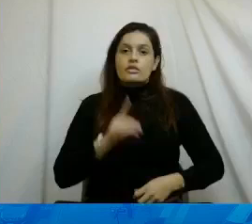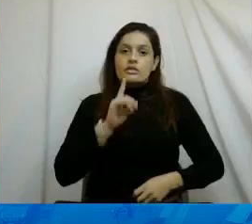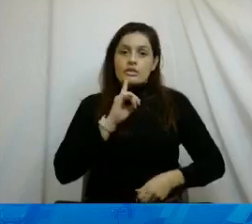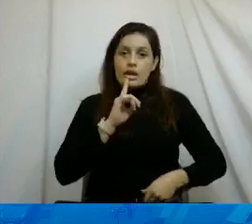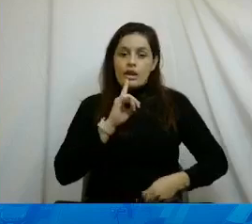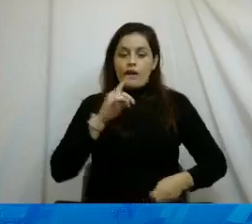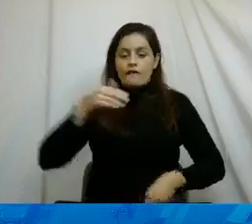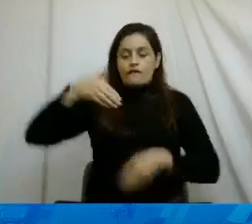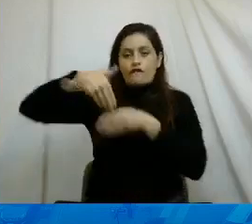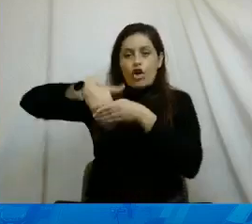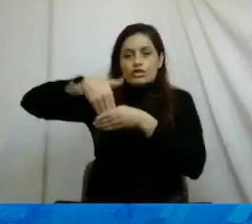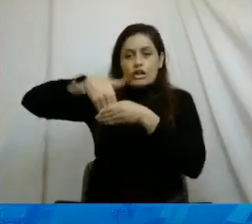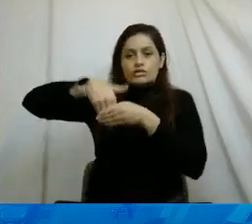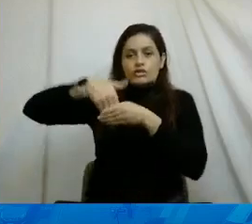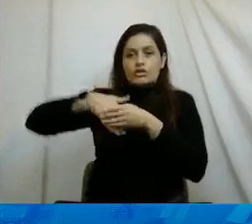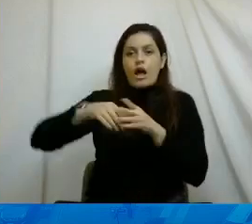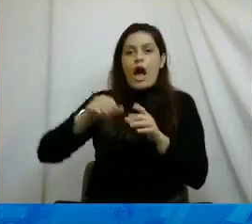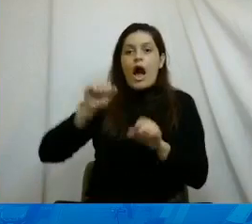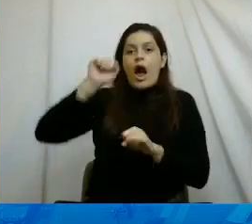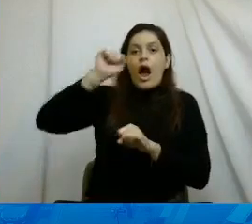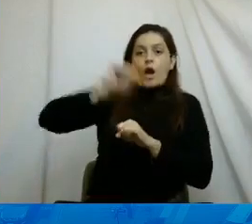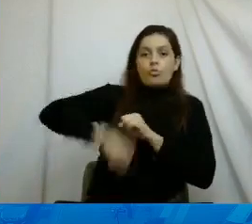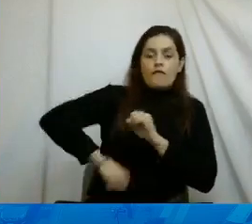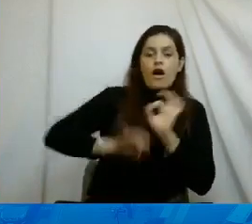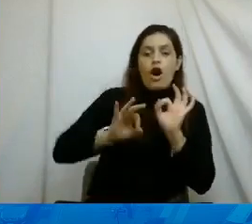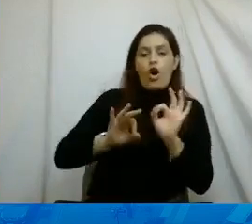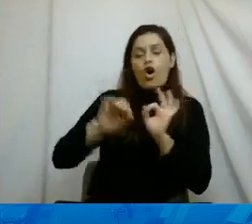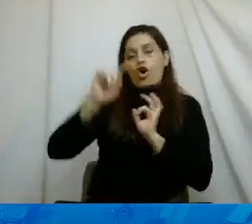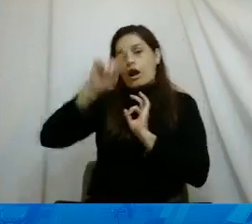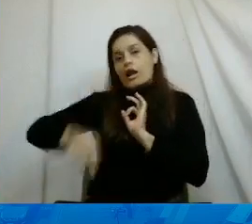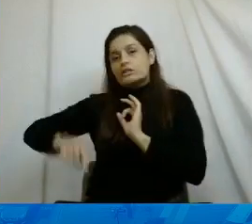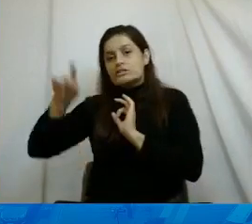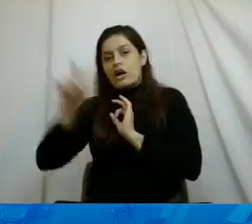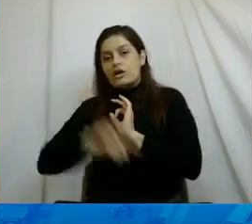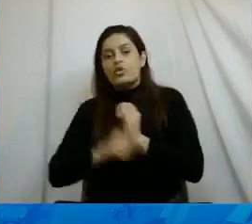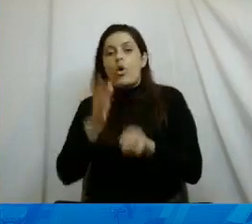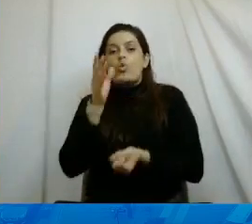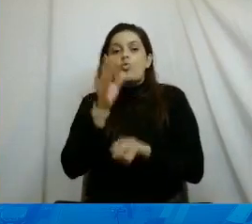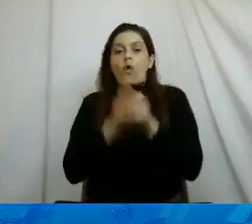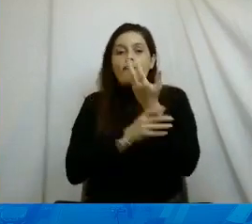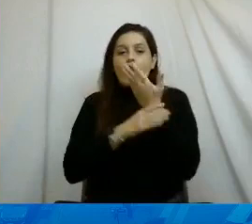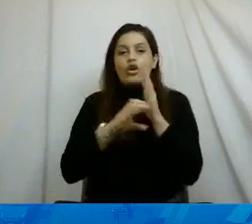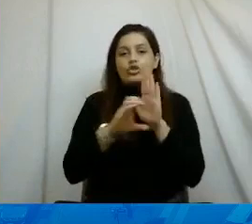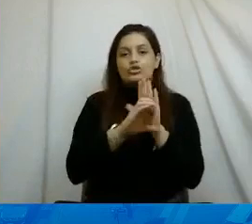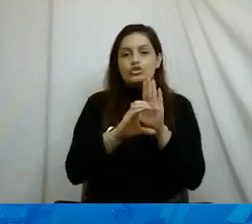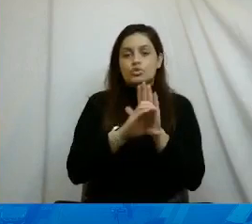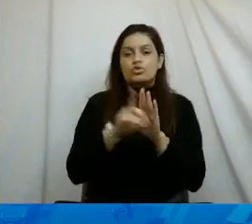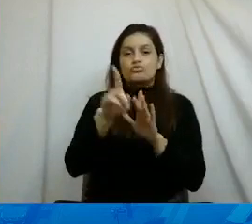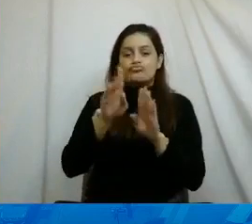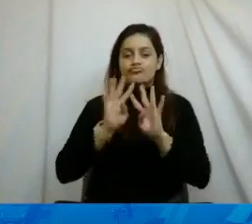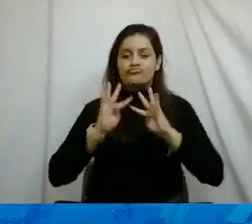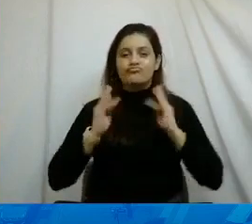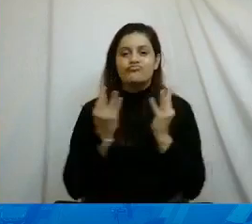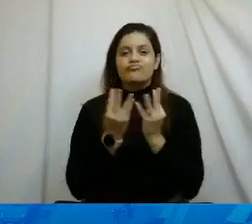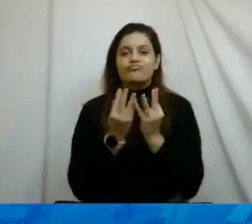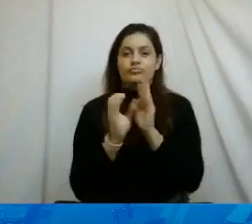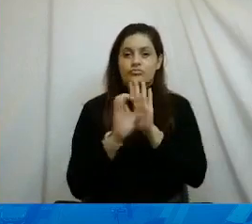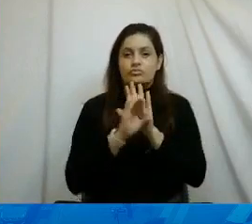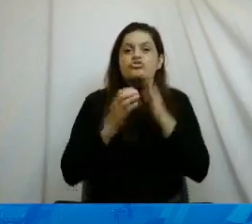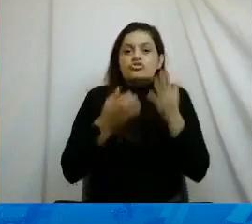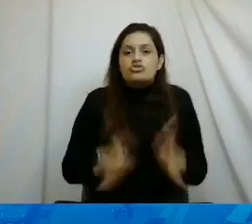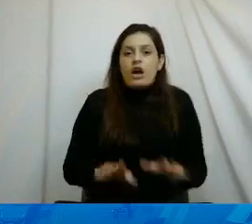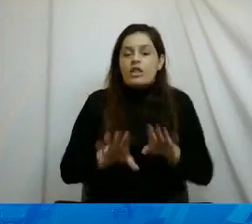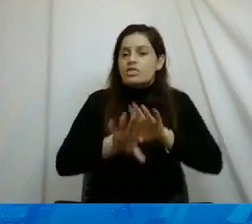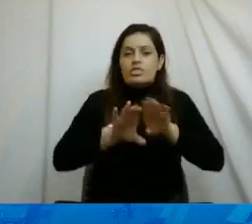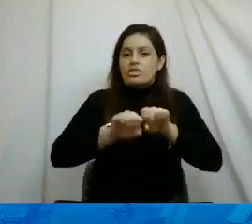para aprobar o rechazar el proyecto de nueva constitución que la Convención Constituyente acaba de